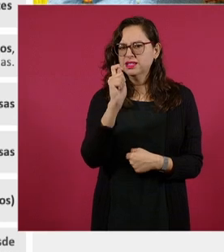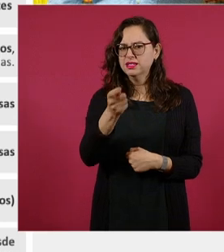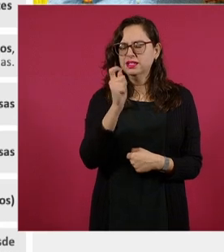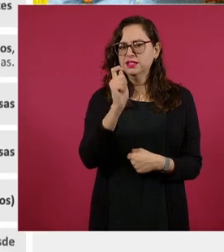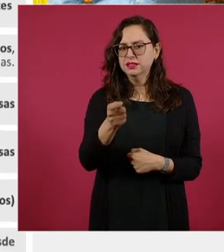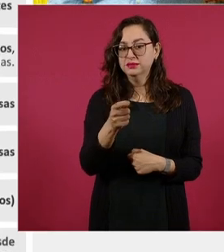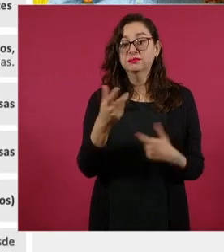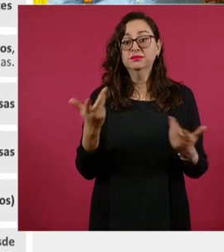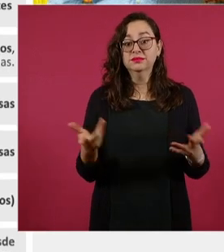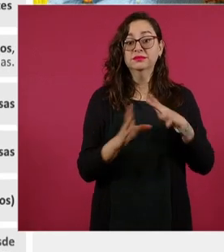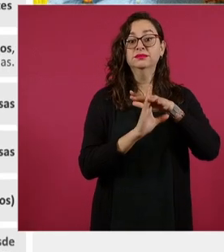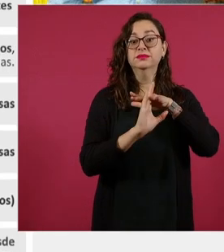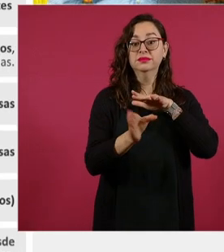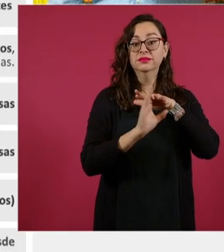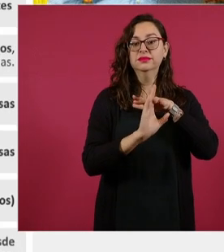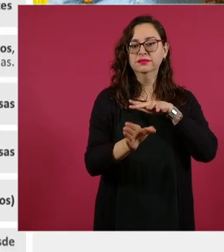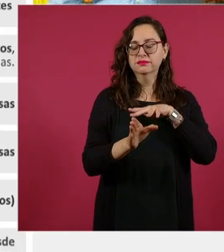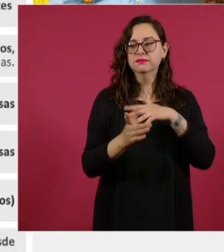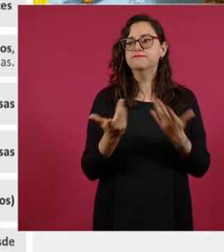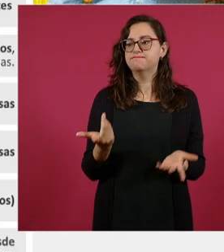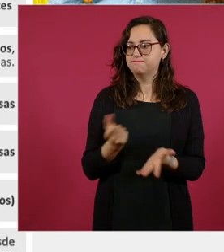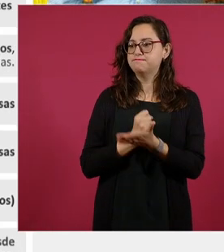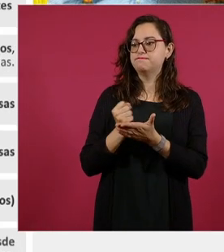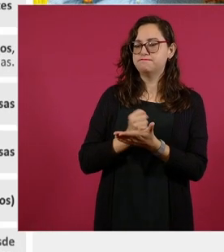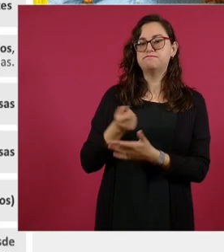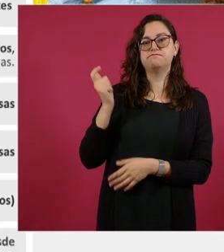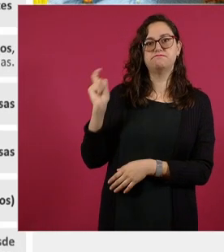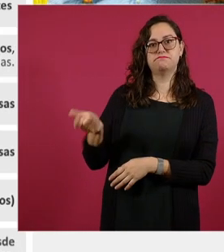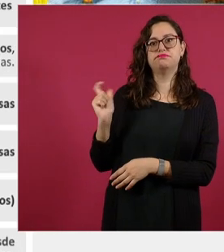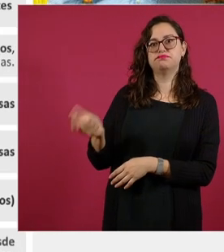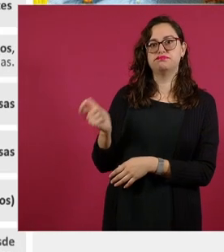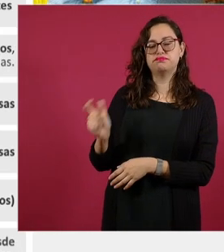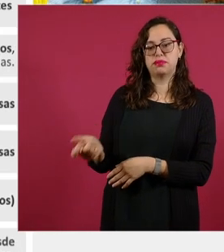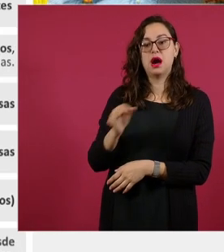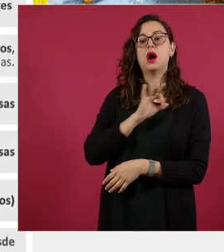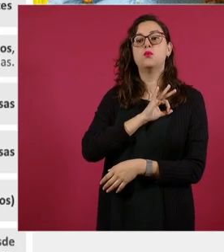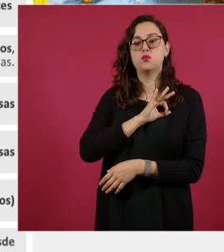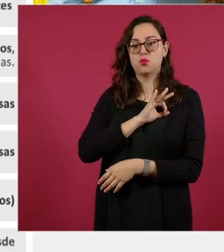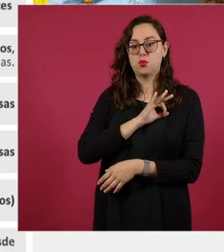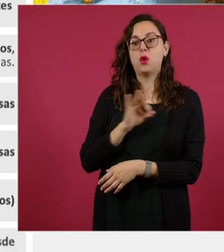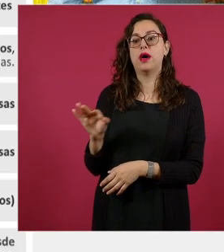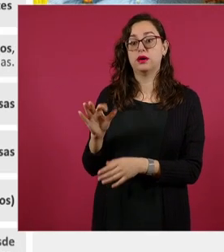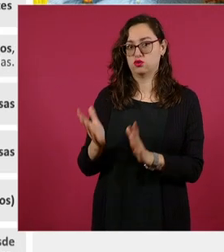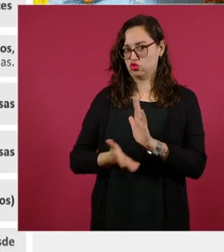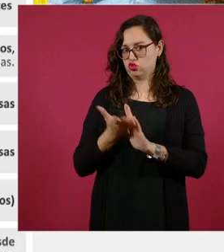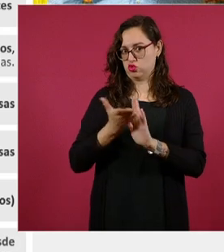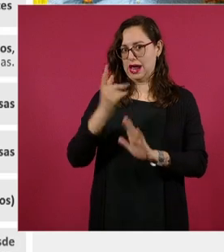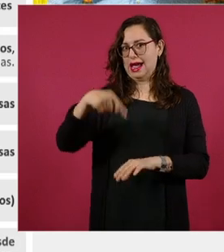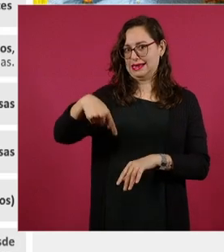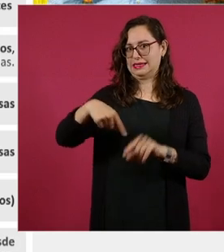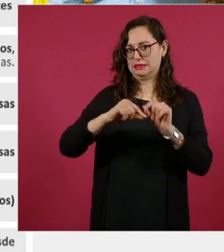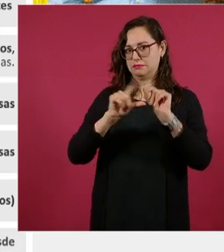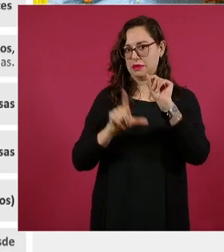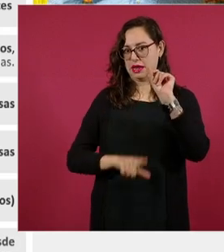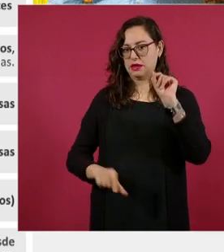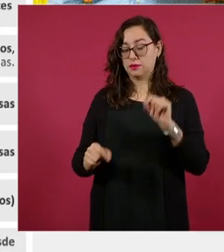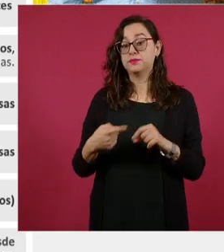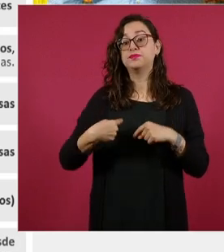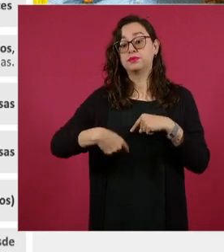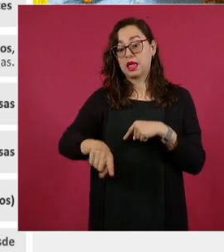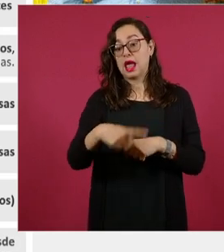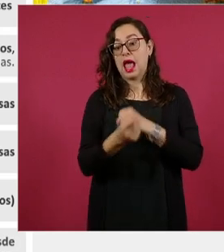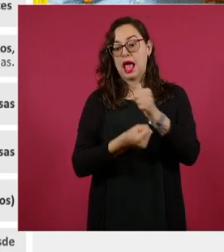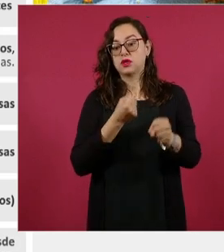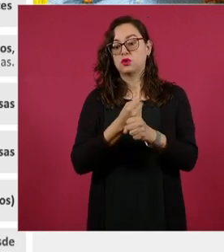hoy los migrantes pueden pagar créditos desde Estados Unidos a sus familiares en México y a partir de este año se pueden también